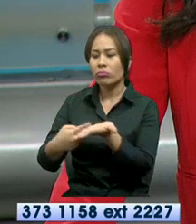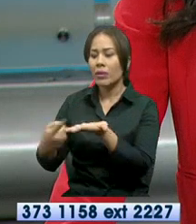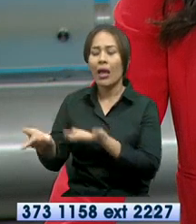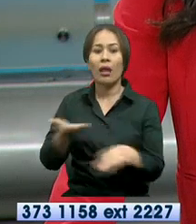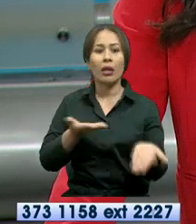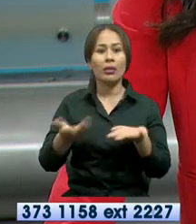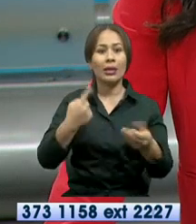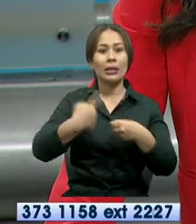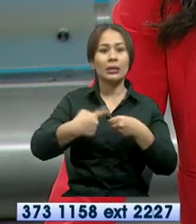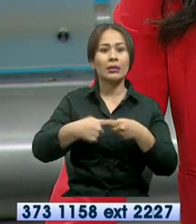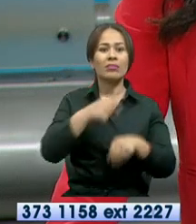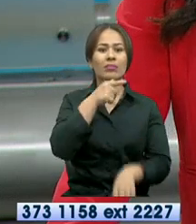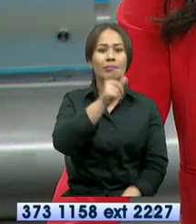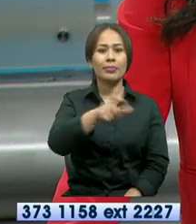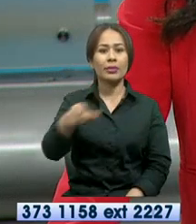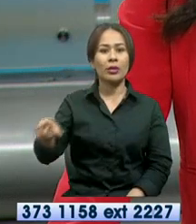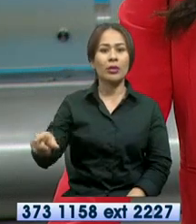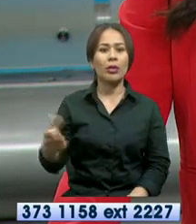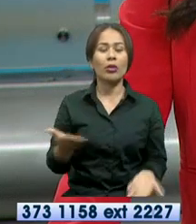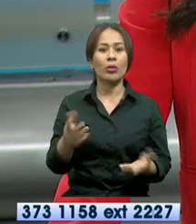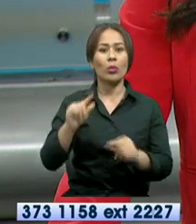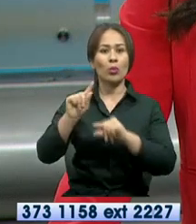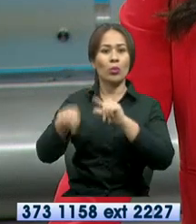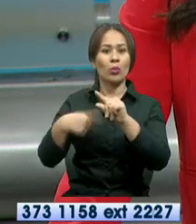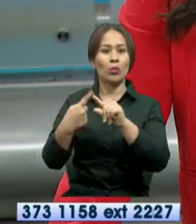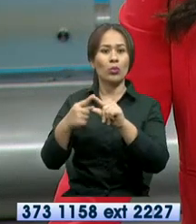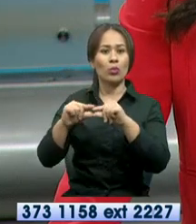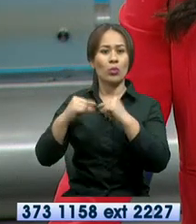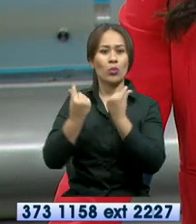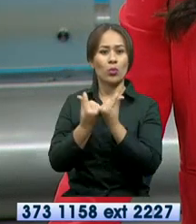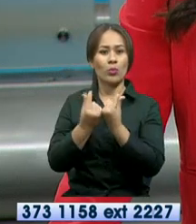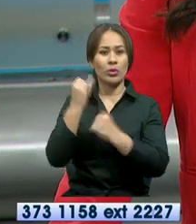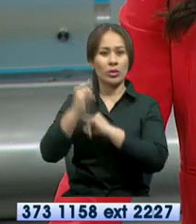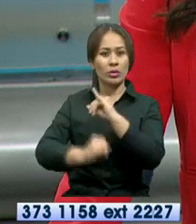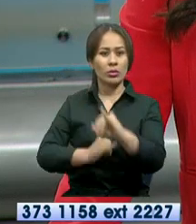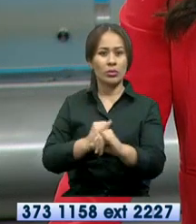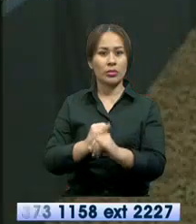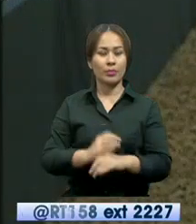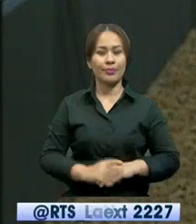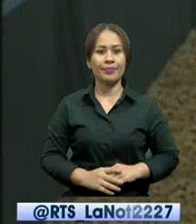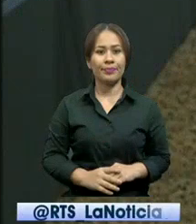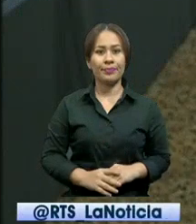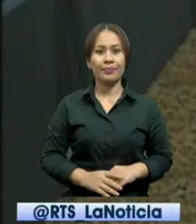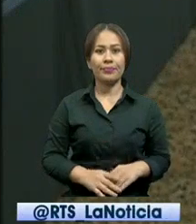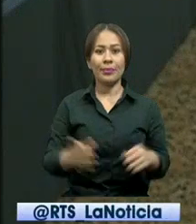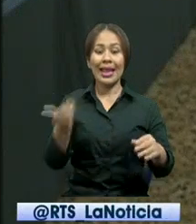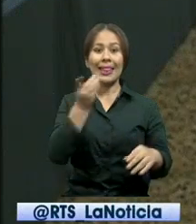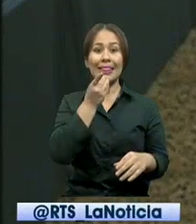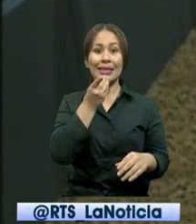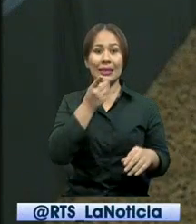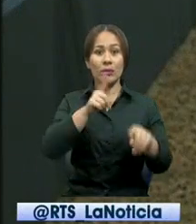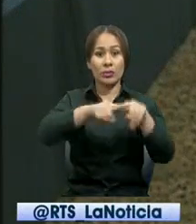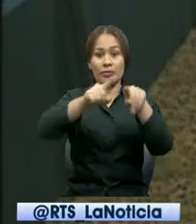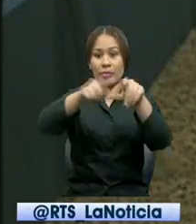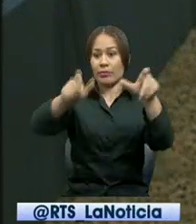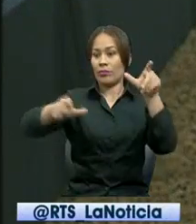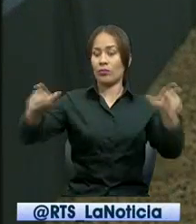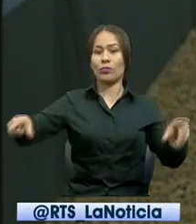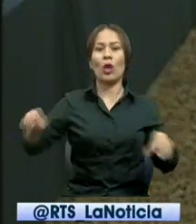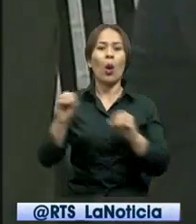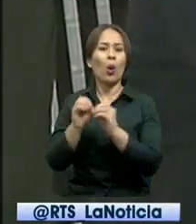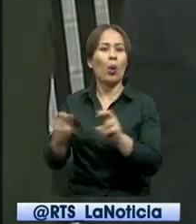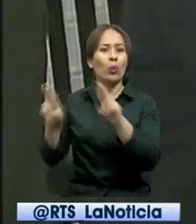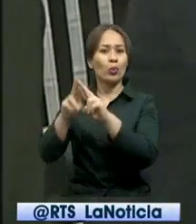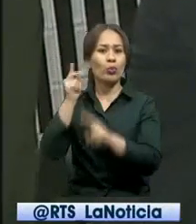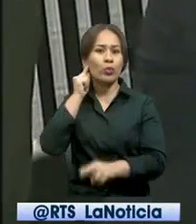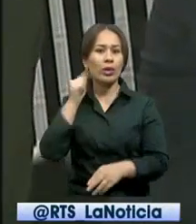representantes de un organismo internacional. Fue un desayuno con representantes de ONU Mujeres de